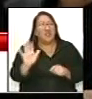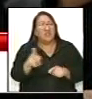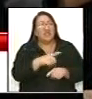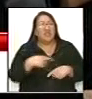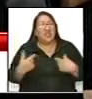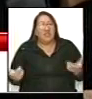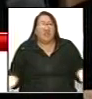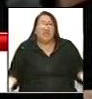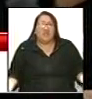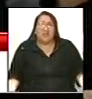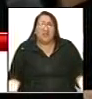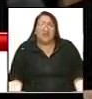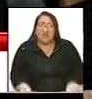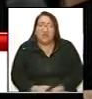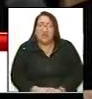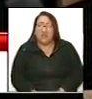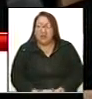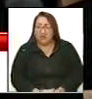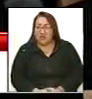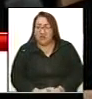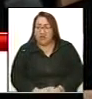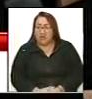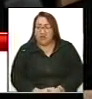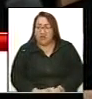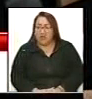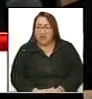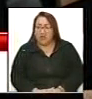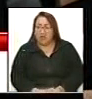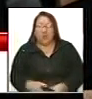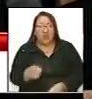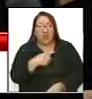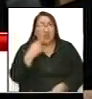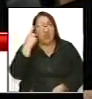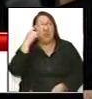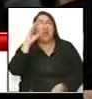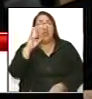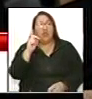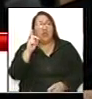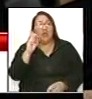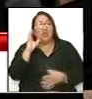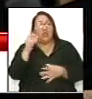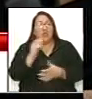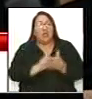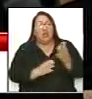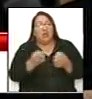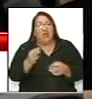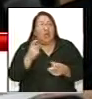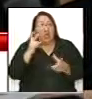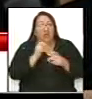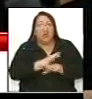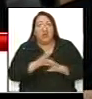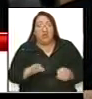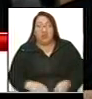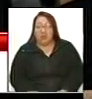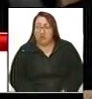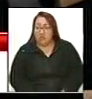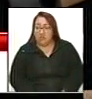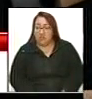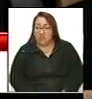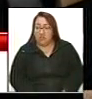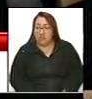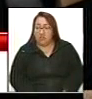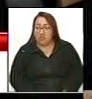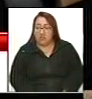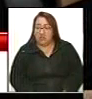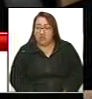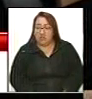dinero? ¿Ellos o un autor que creó una composición y que lamentablemente no se escucha ni en la ducha? Entonces,